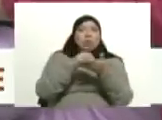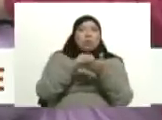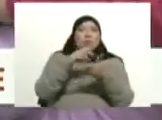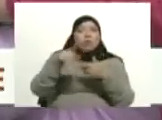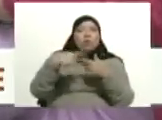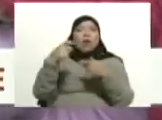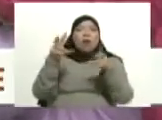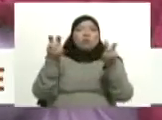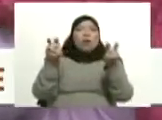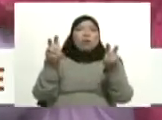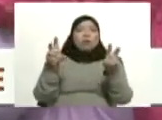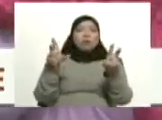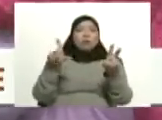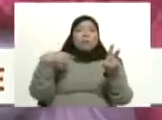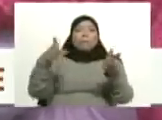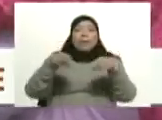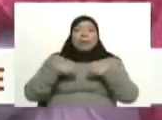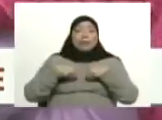Consejo Nacional Electoral?